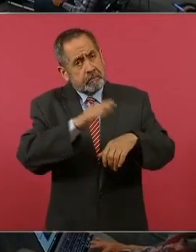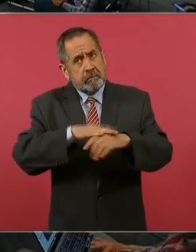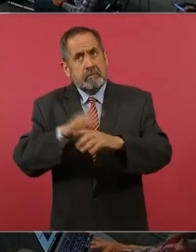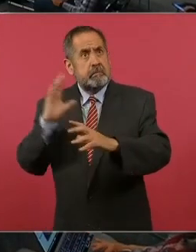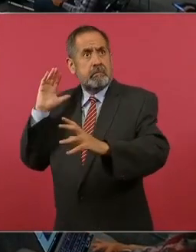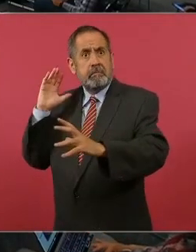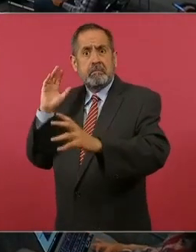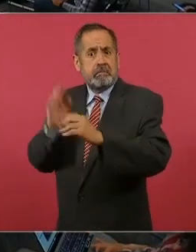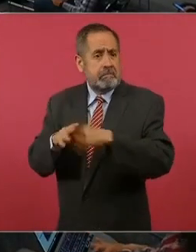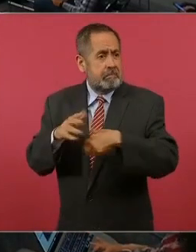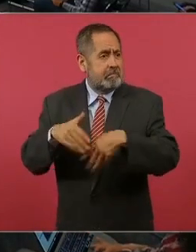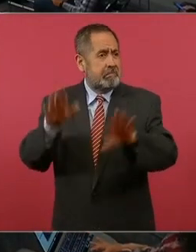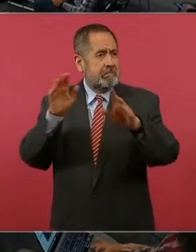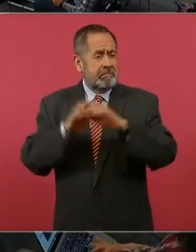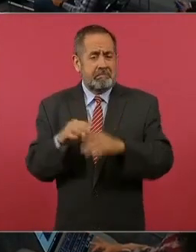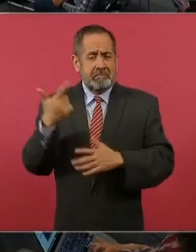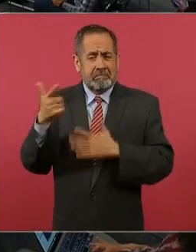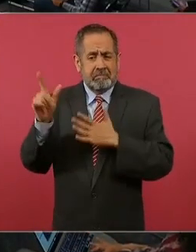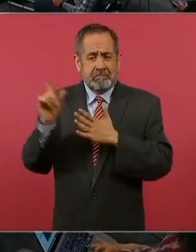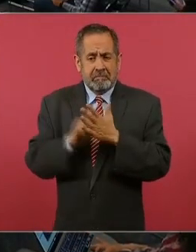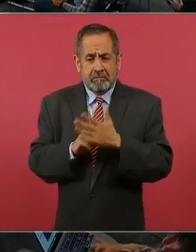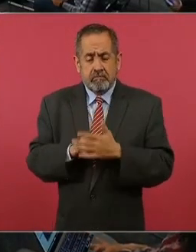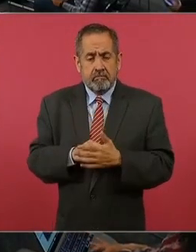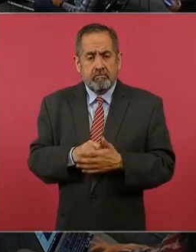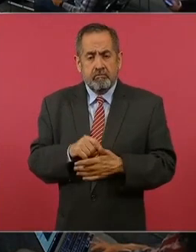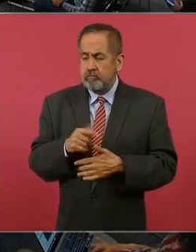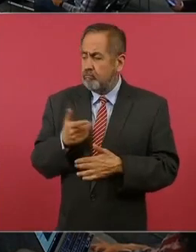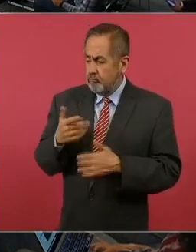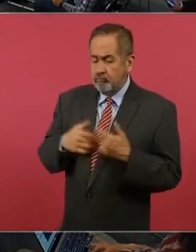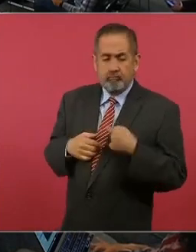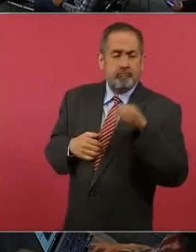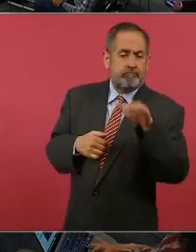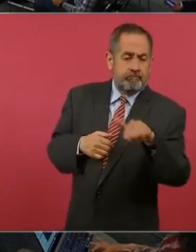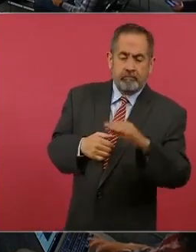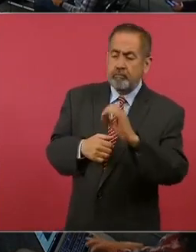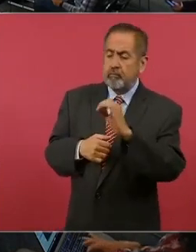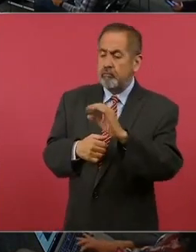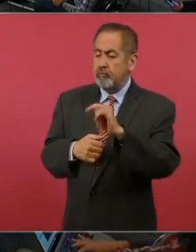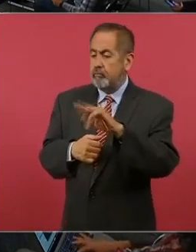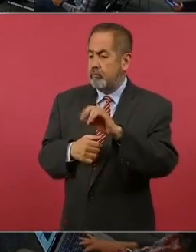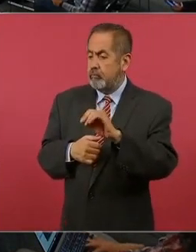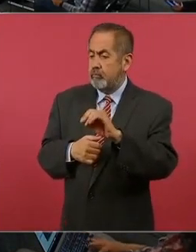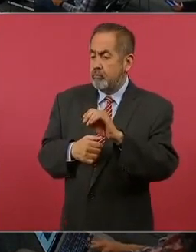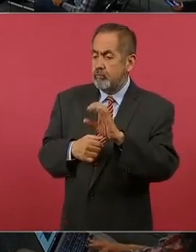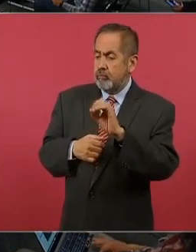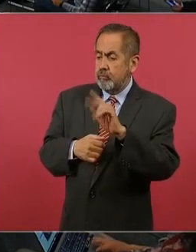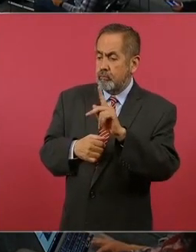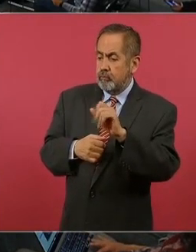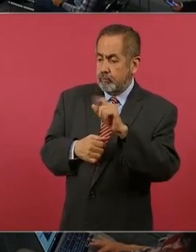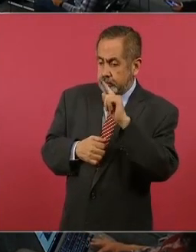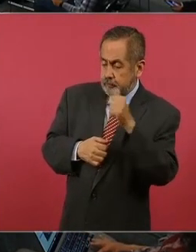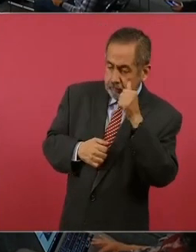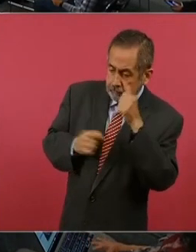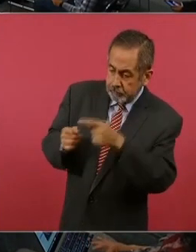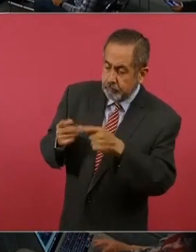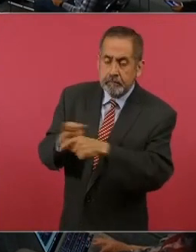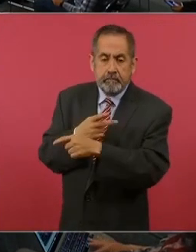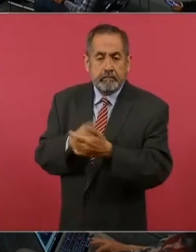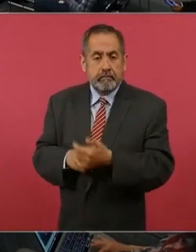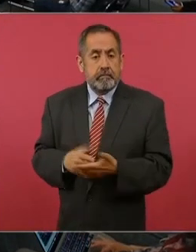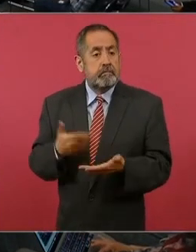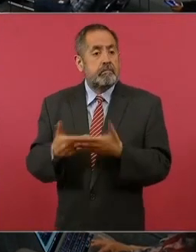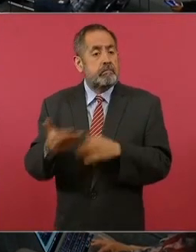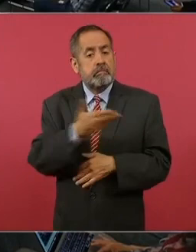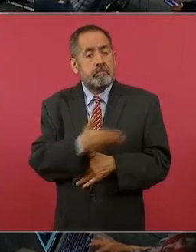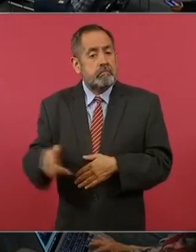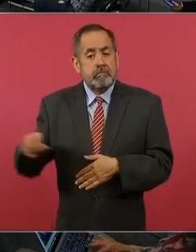hace más de 7 meses que usted le pidió al ingeniero Octavio Romero López atender este caso, y hasta ahora el señor